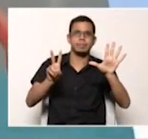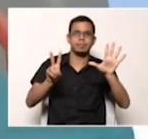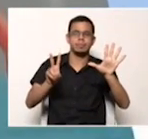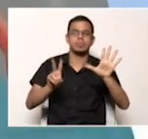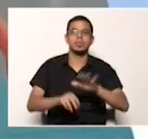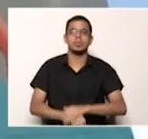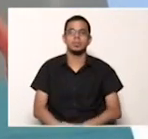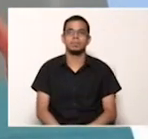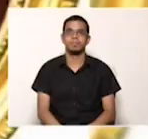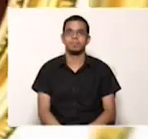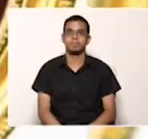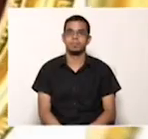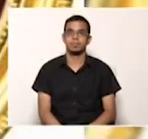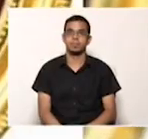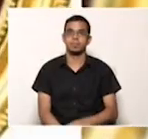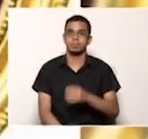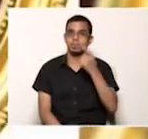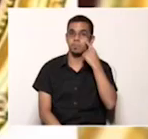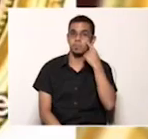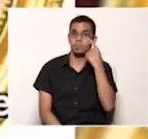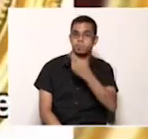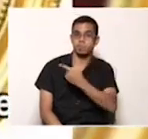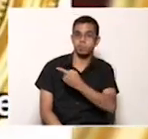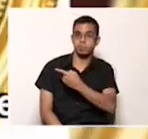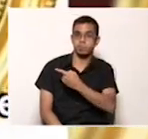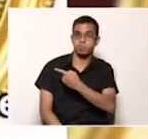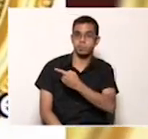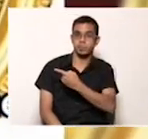independentista Luisa Cáceres de Arizmendi,